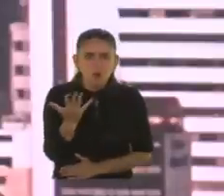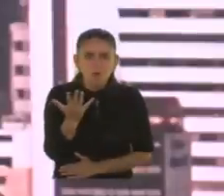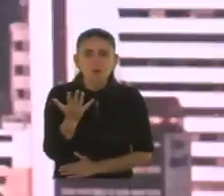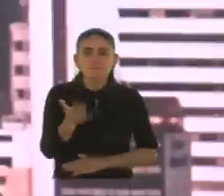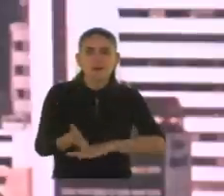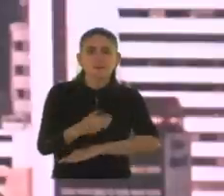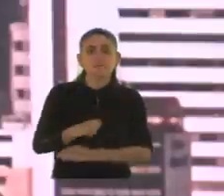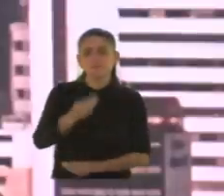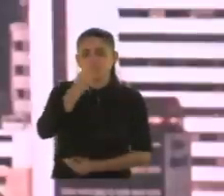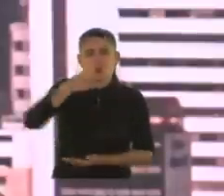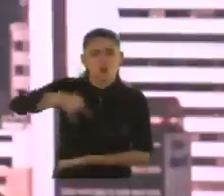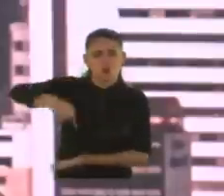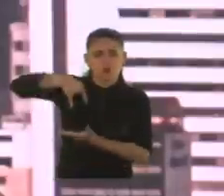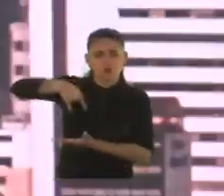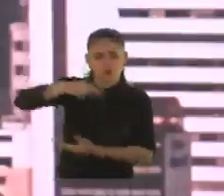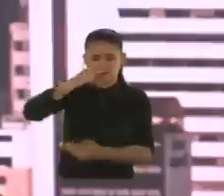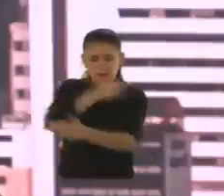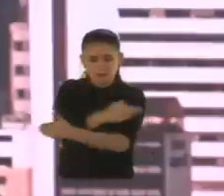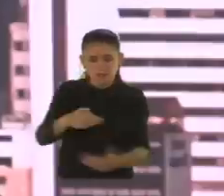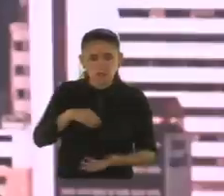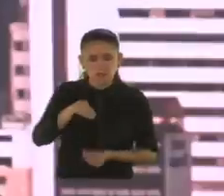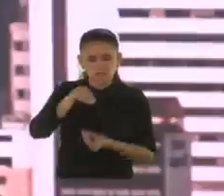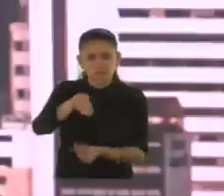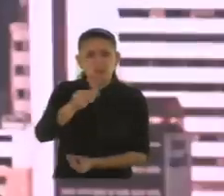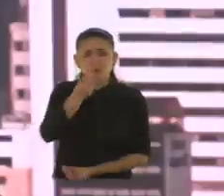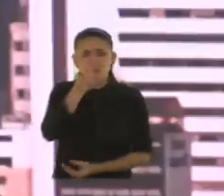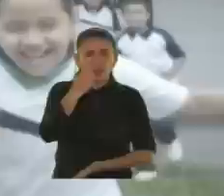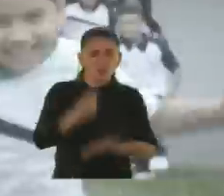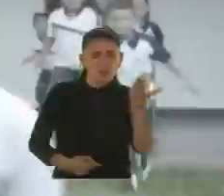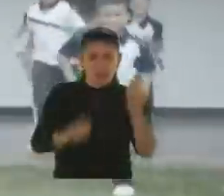la lonchera de sus hijos? Pues miren estas recomendaciones.